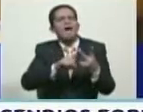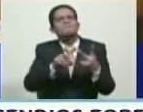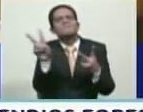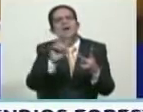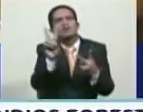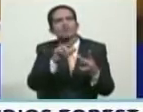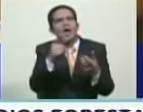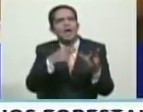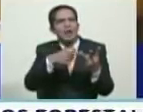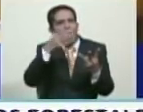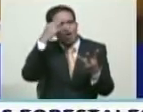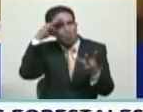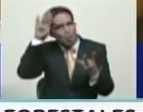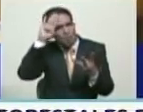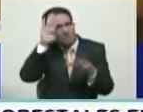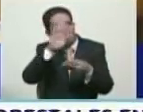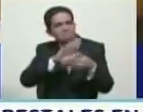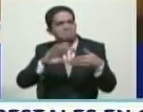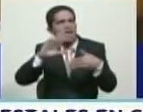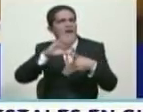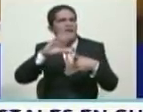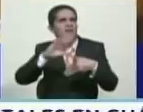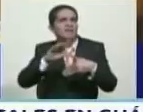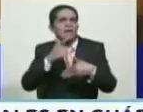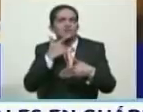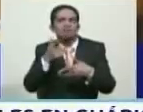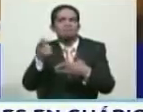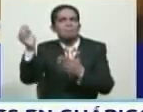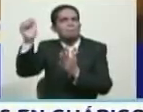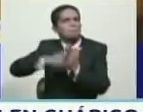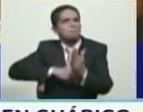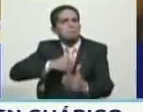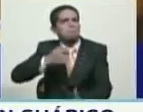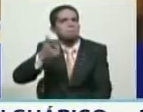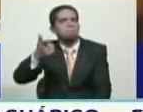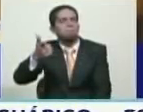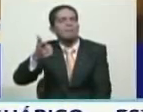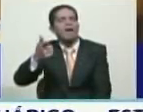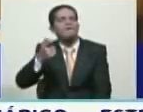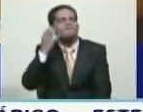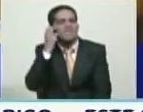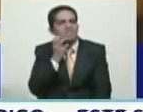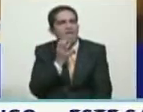Latina? Si nos acompañaría Fidel, Hugo.